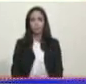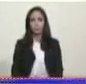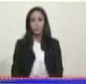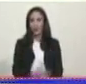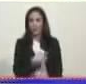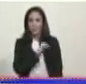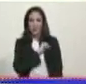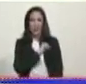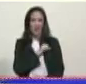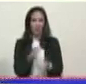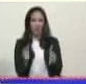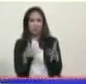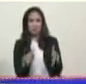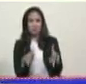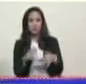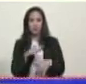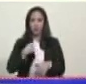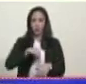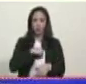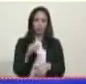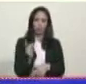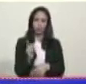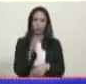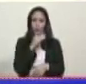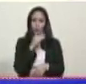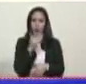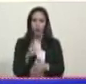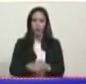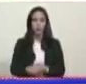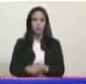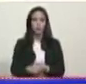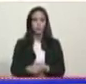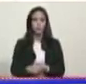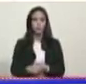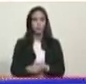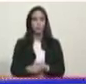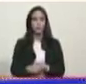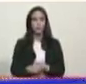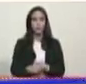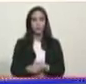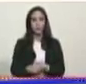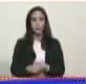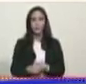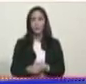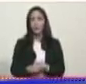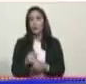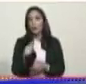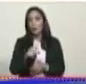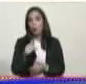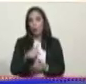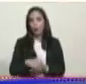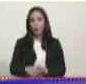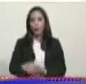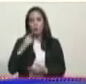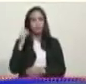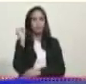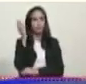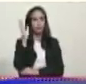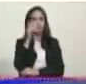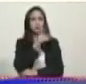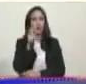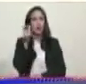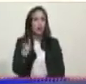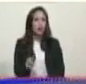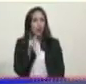amedrentar en el camino. No hay imperio, no existe imperio. Hoy tiene, creo que, el discurso de la unión,